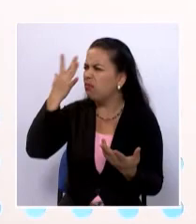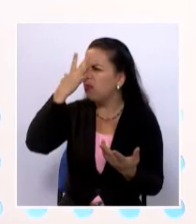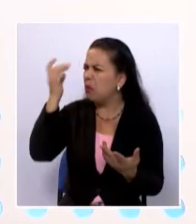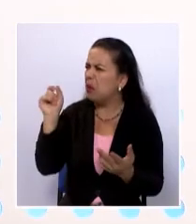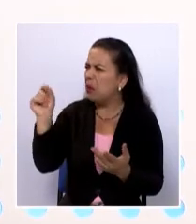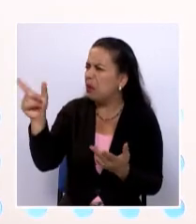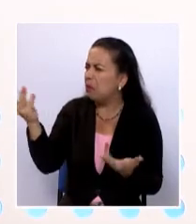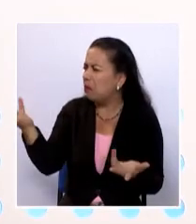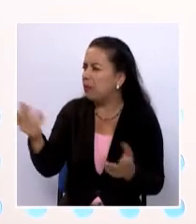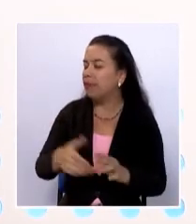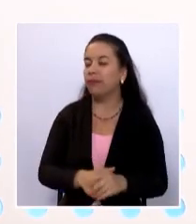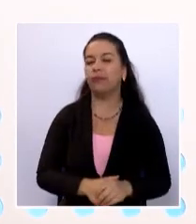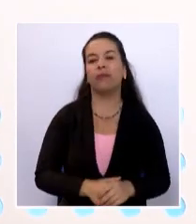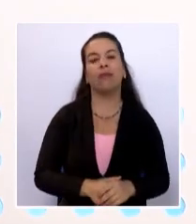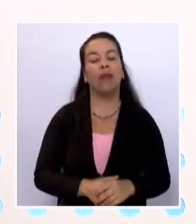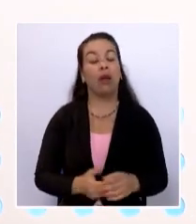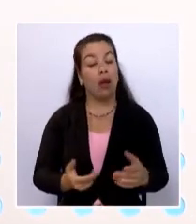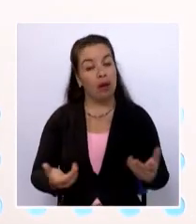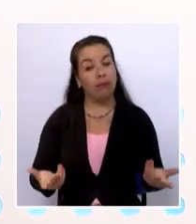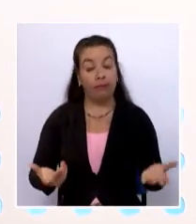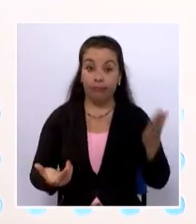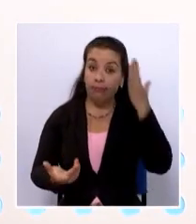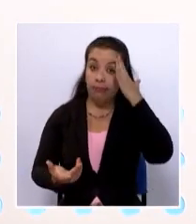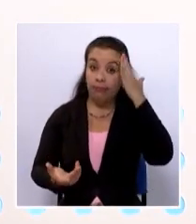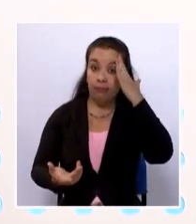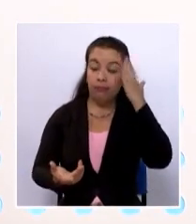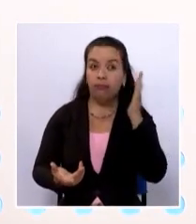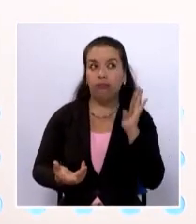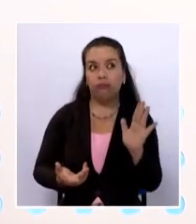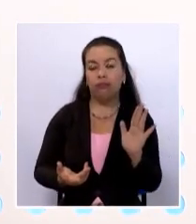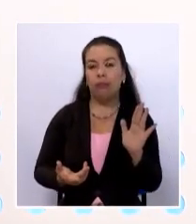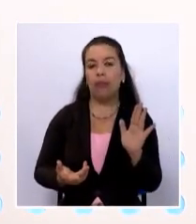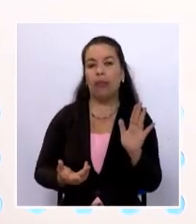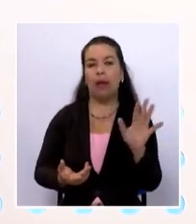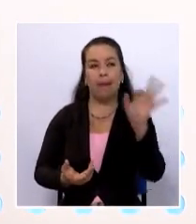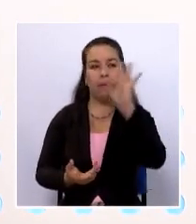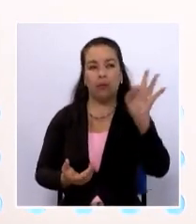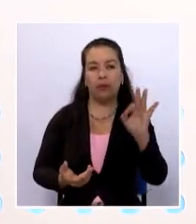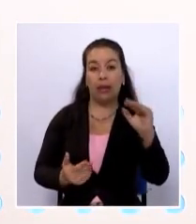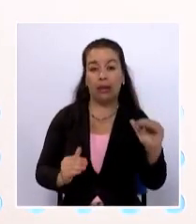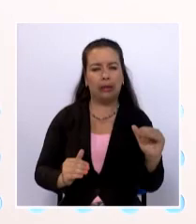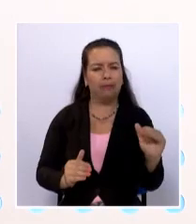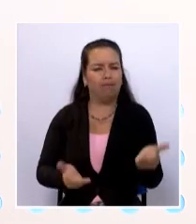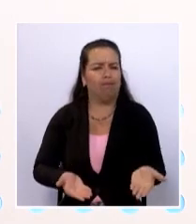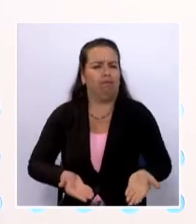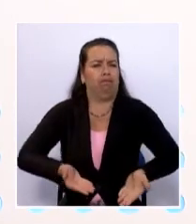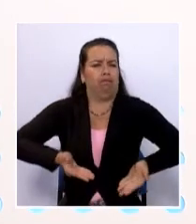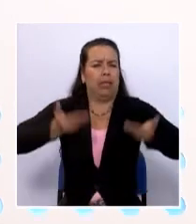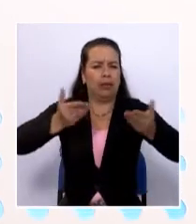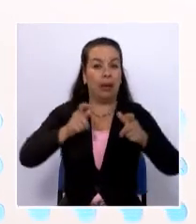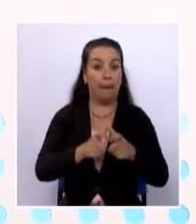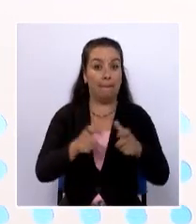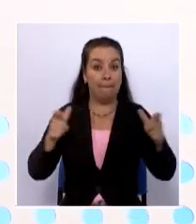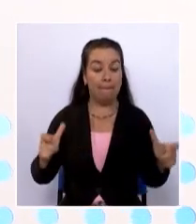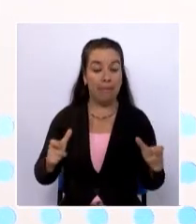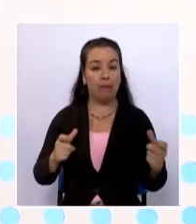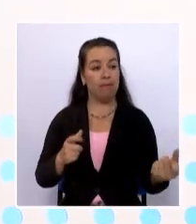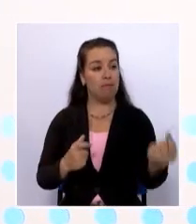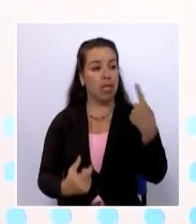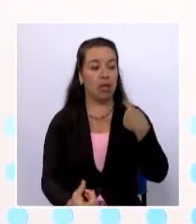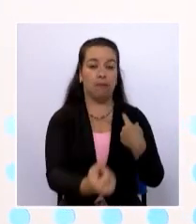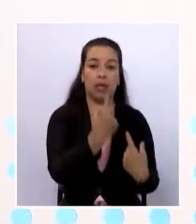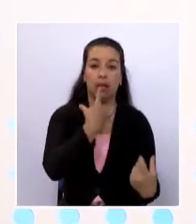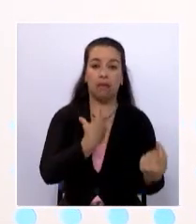primero que todo pues tenemos que tener en cuenta que un porcentaje muy elevado de consulta hoy en día en